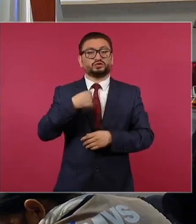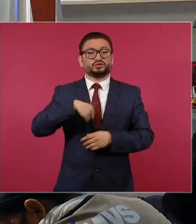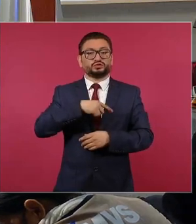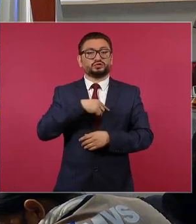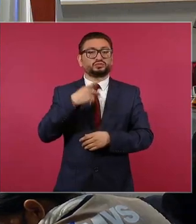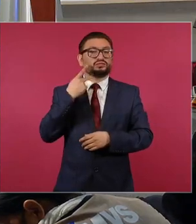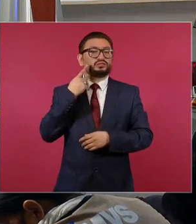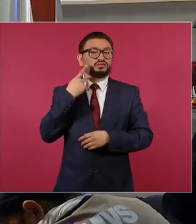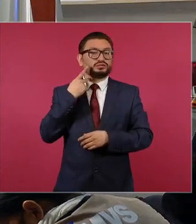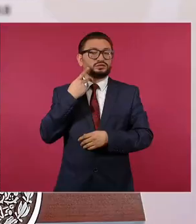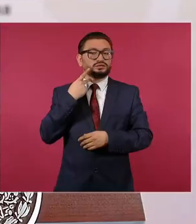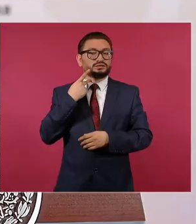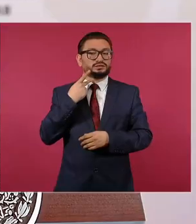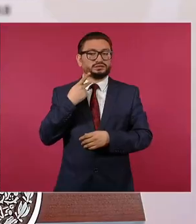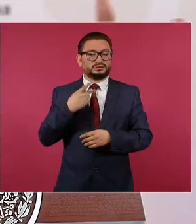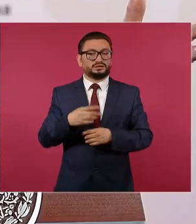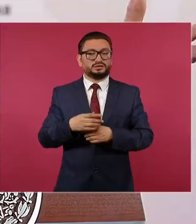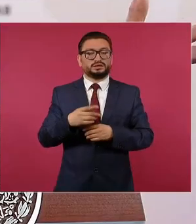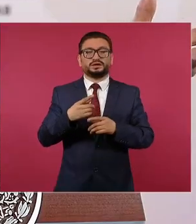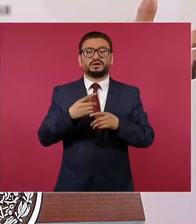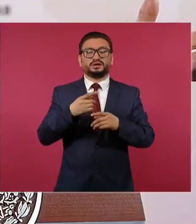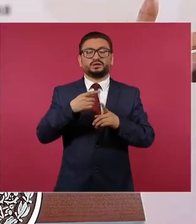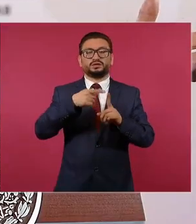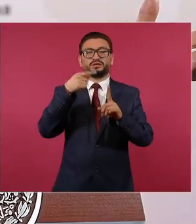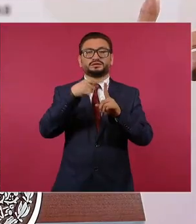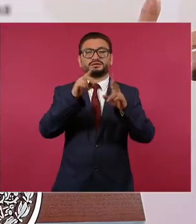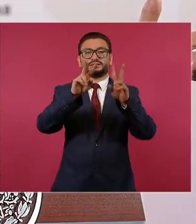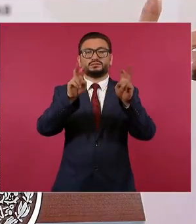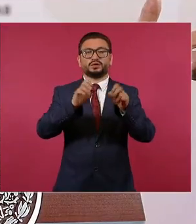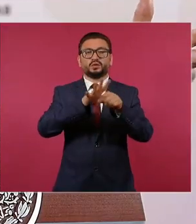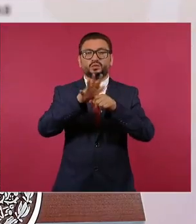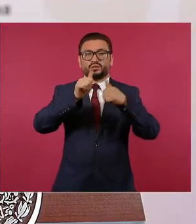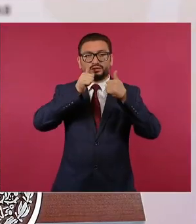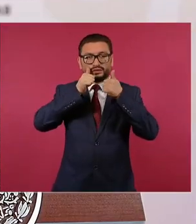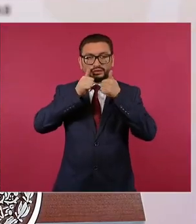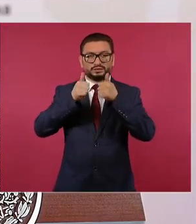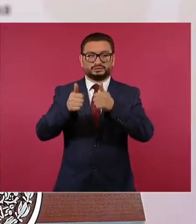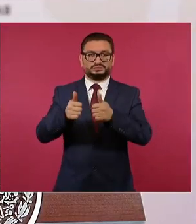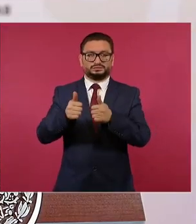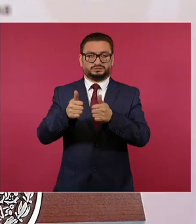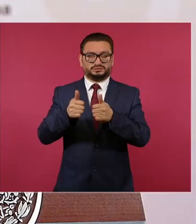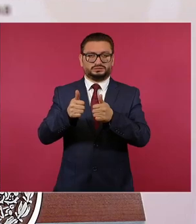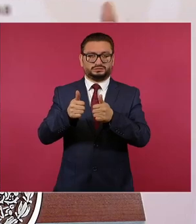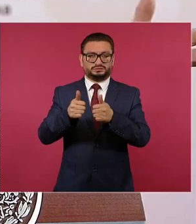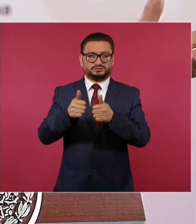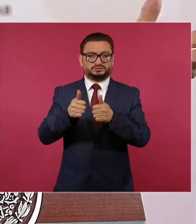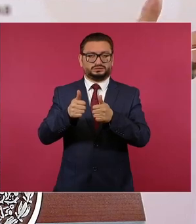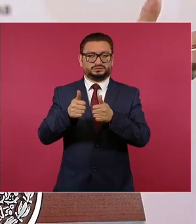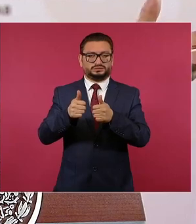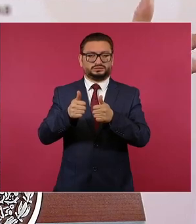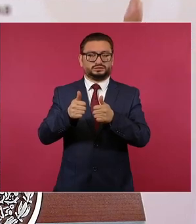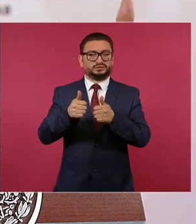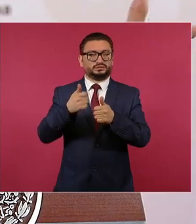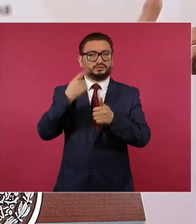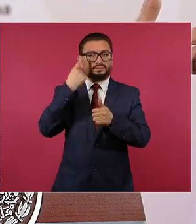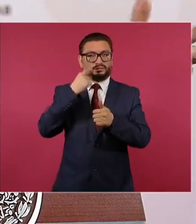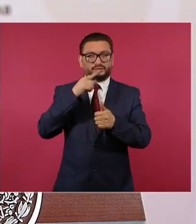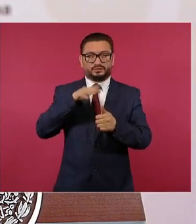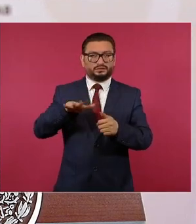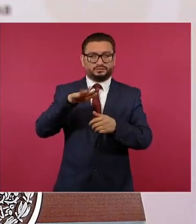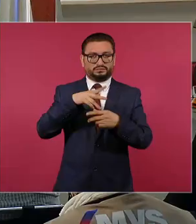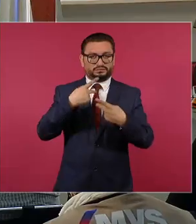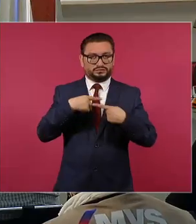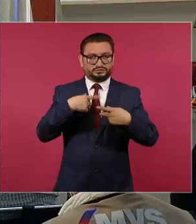política de atención a los